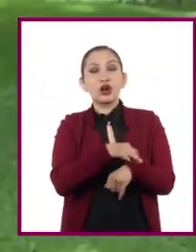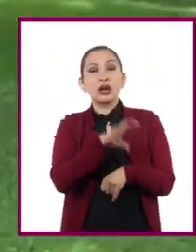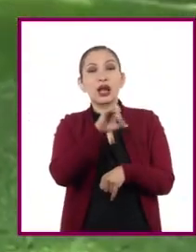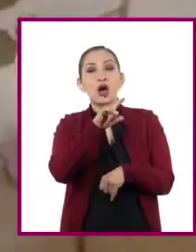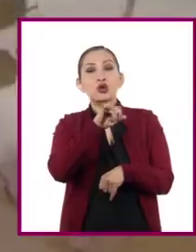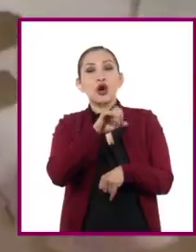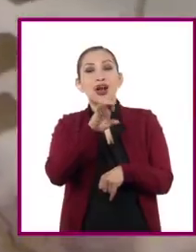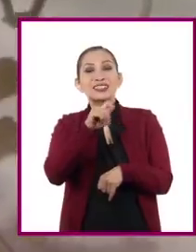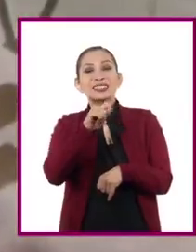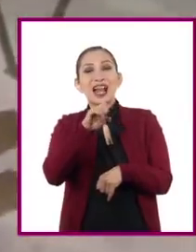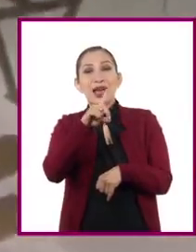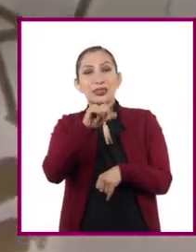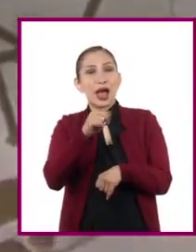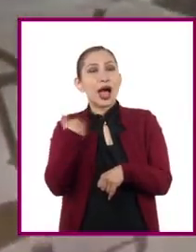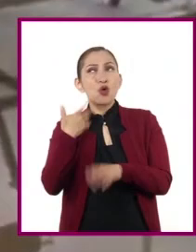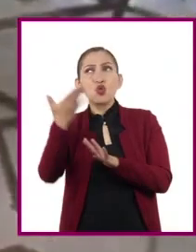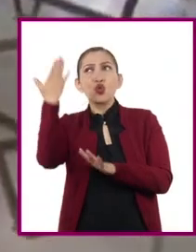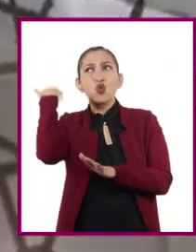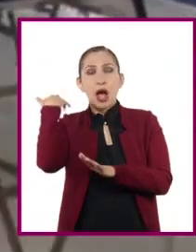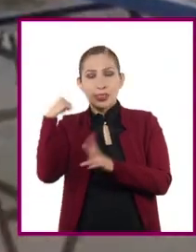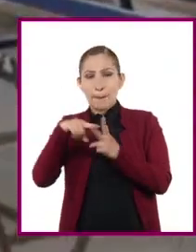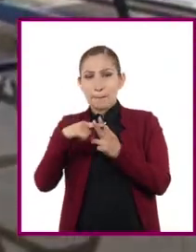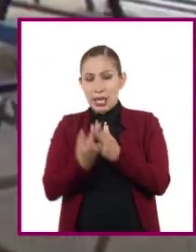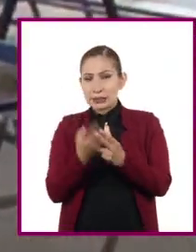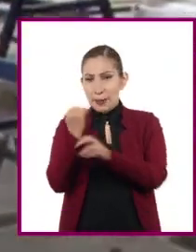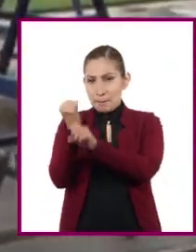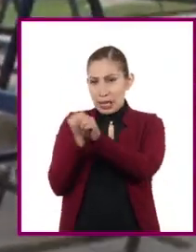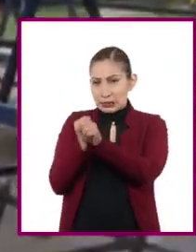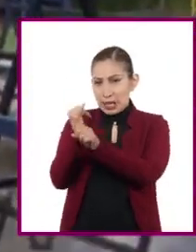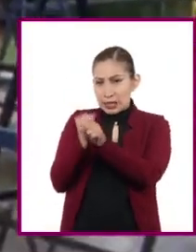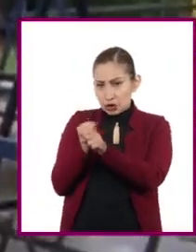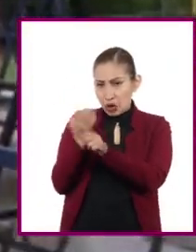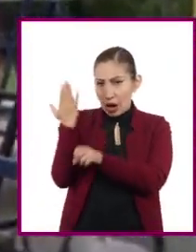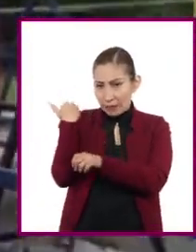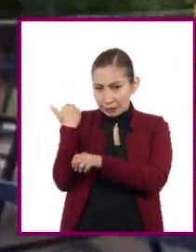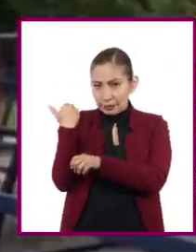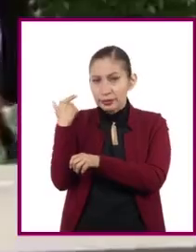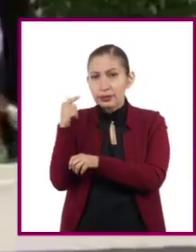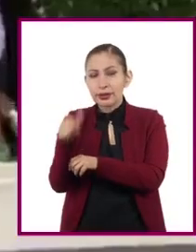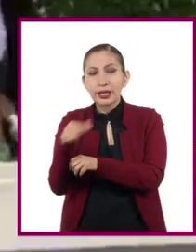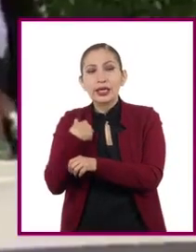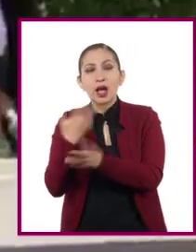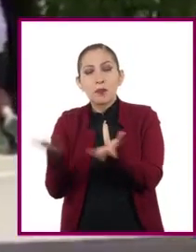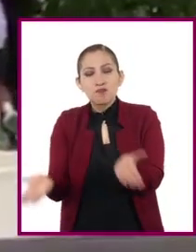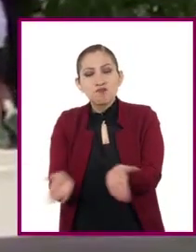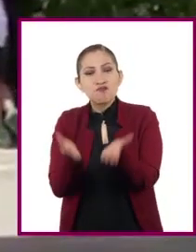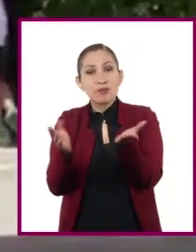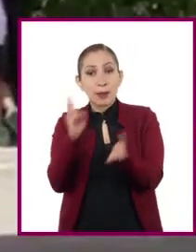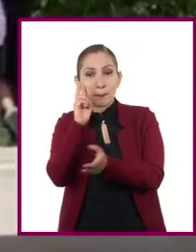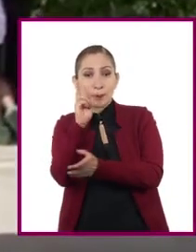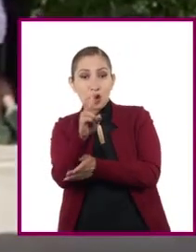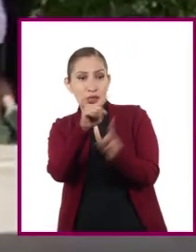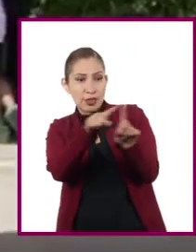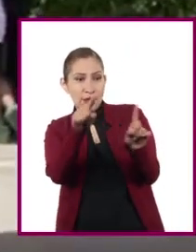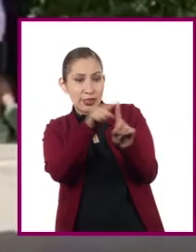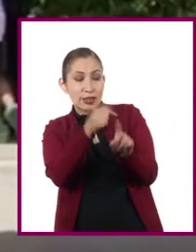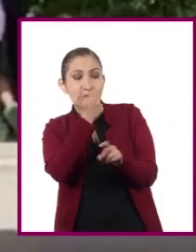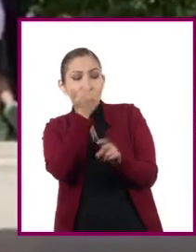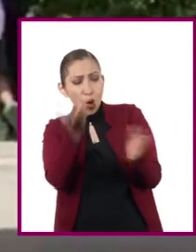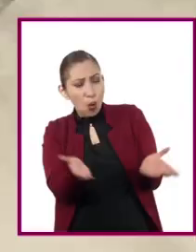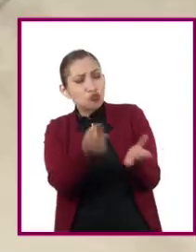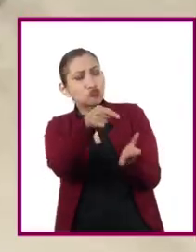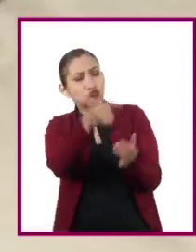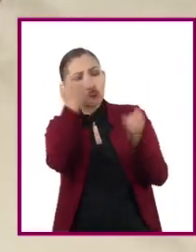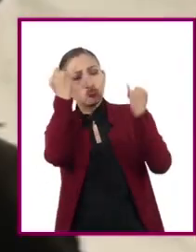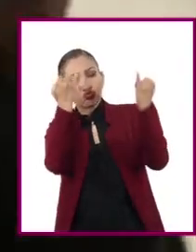Claudio Estrada y tiene sus antecedentes en investigaciones anteriores y en el impulso que dio a numerosos estudiantes